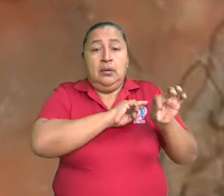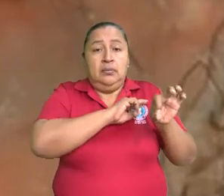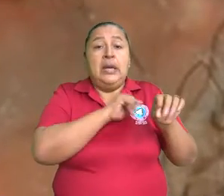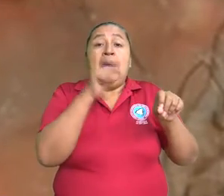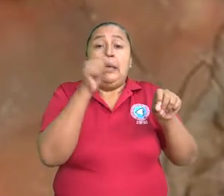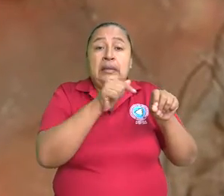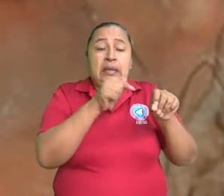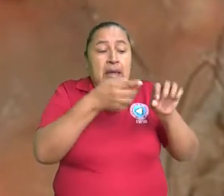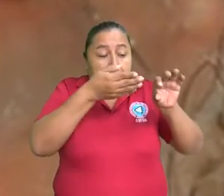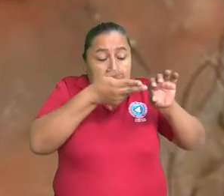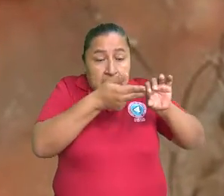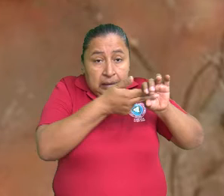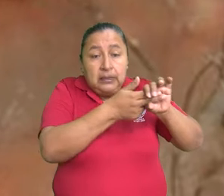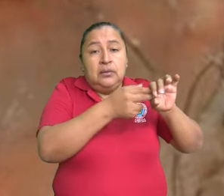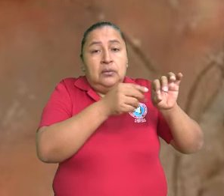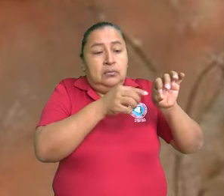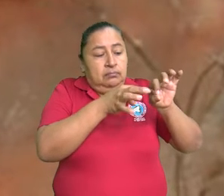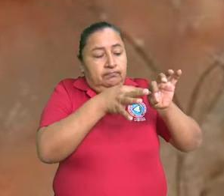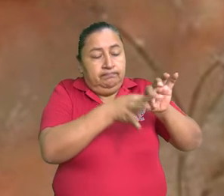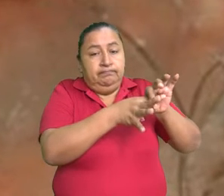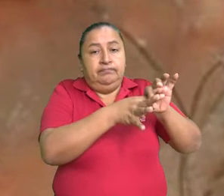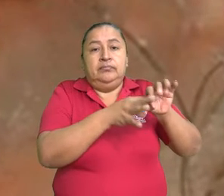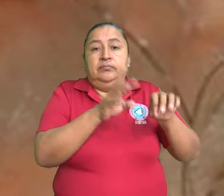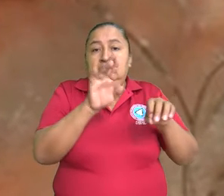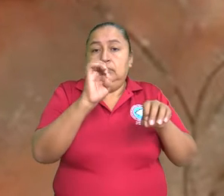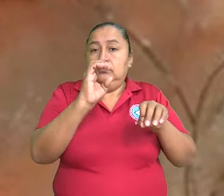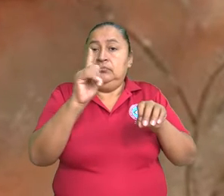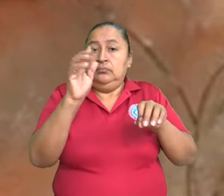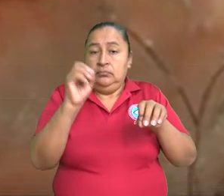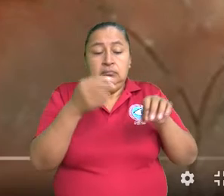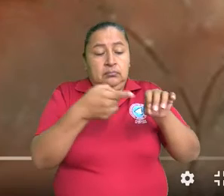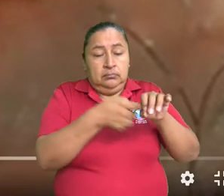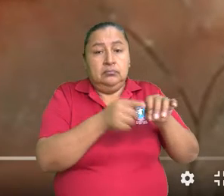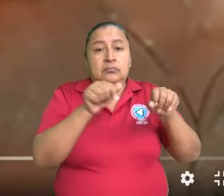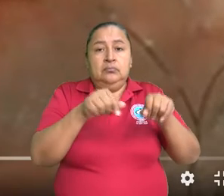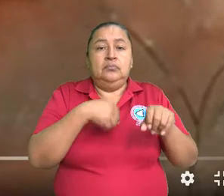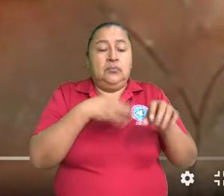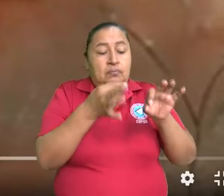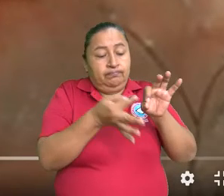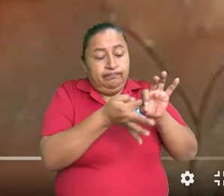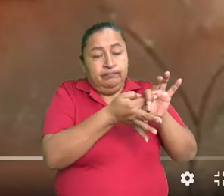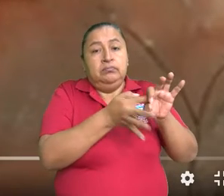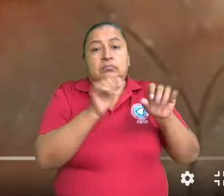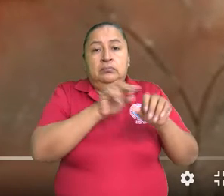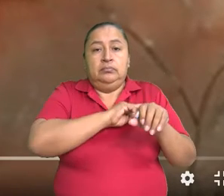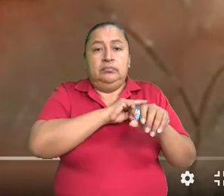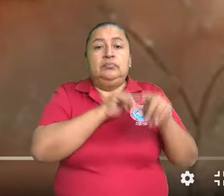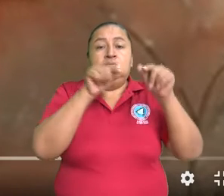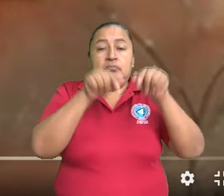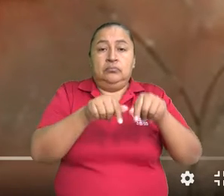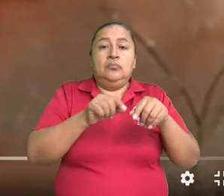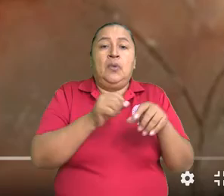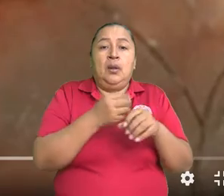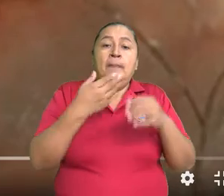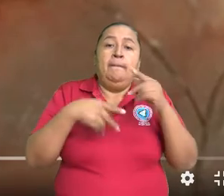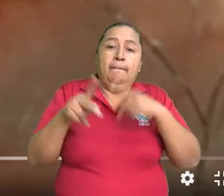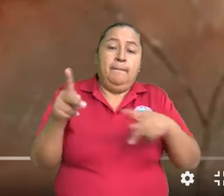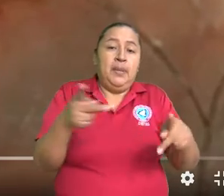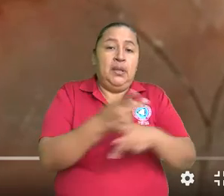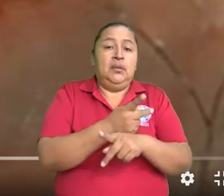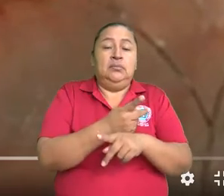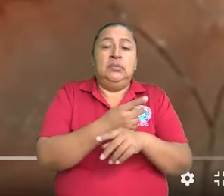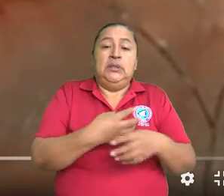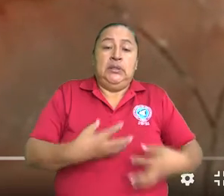ahí está adentro, ya en el recto. ¿Ya? Entonces la verruga está en el recto, entonces aumenta el riesgo de